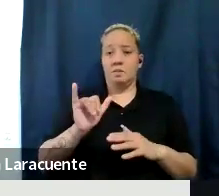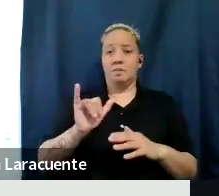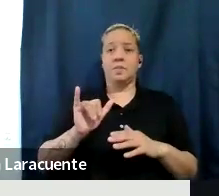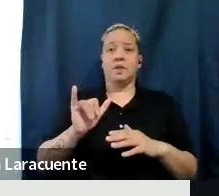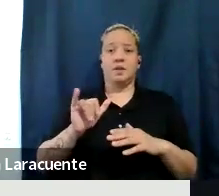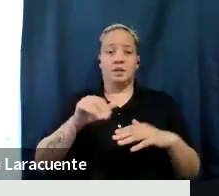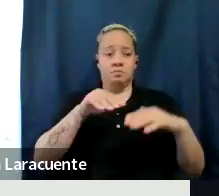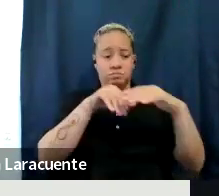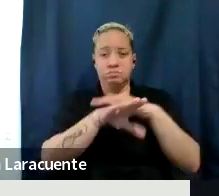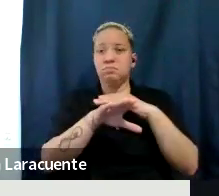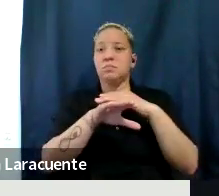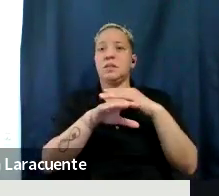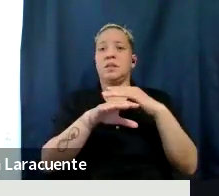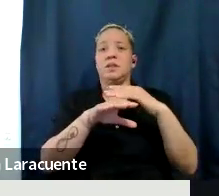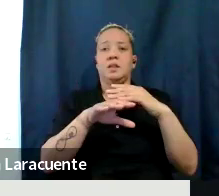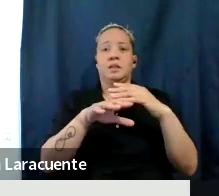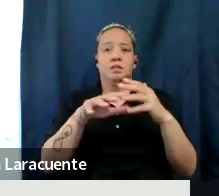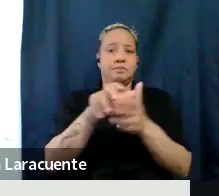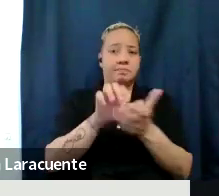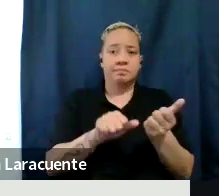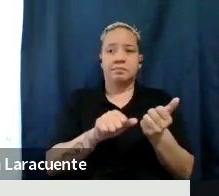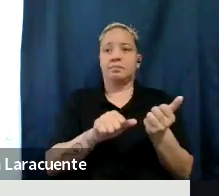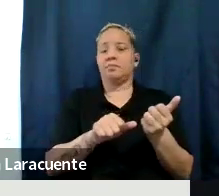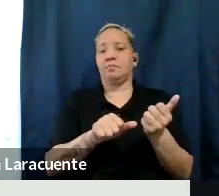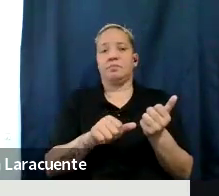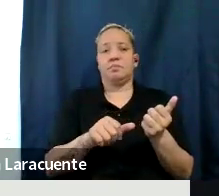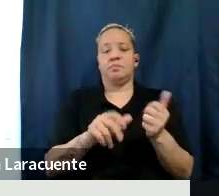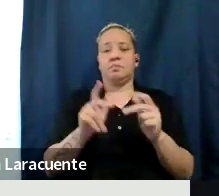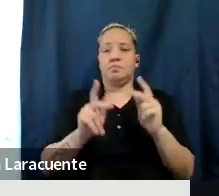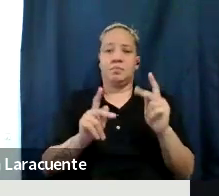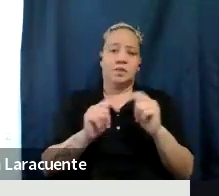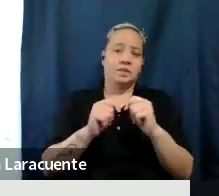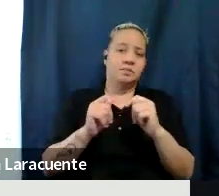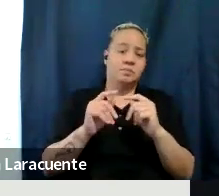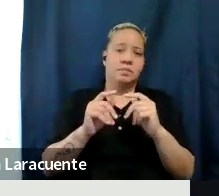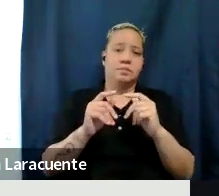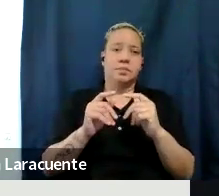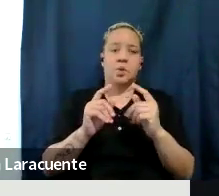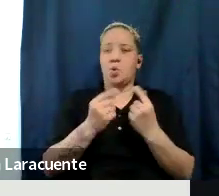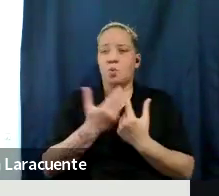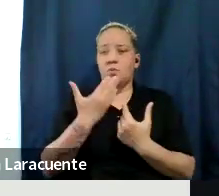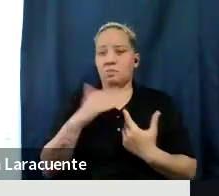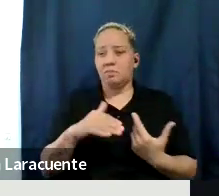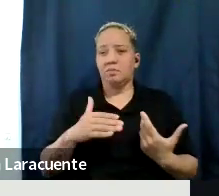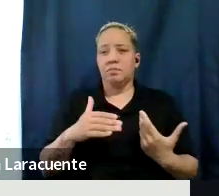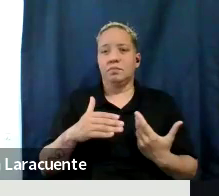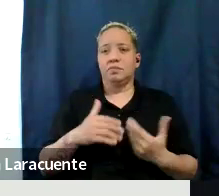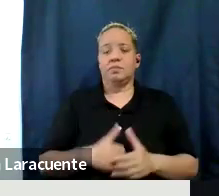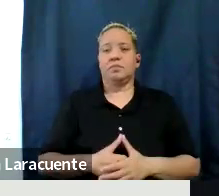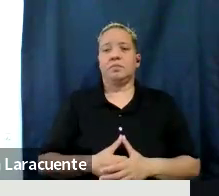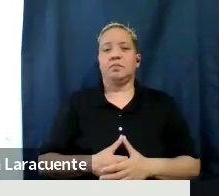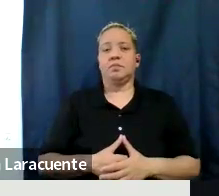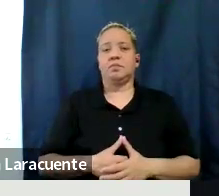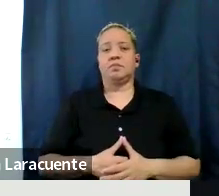por vándalos, por grupúsculos en fin, que estaban más allá de toda ideología,